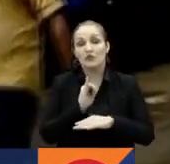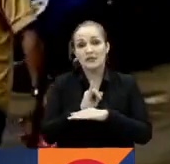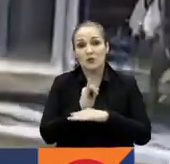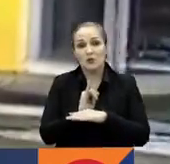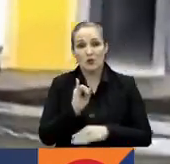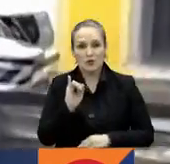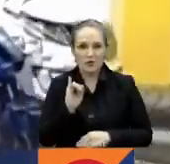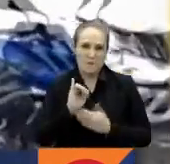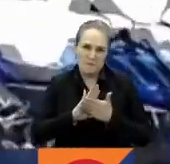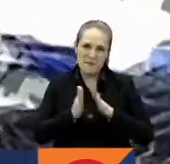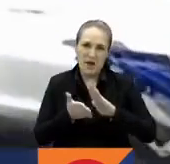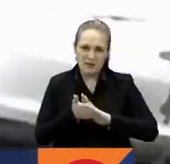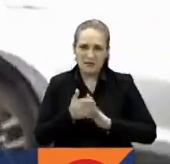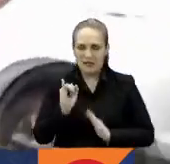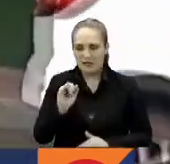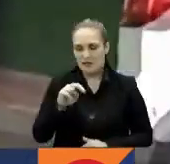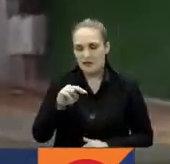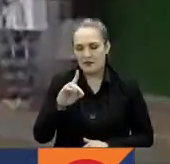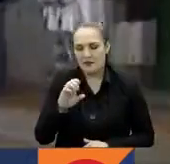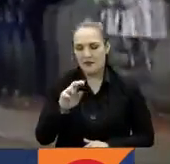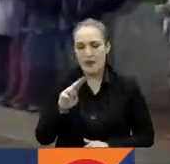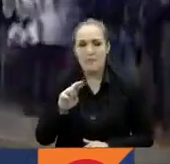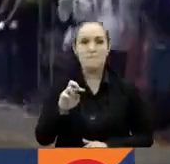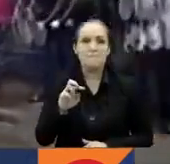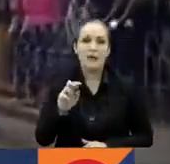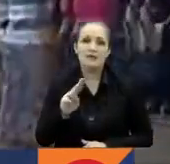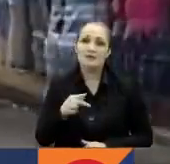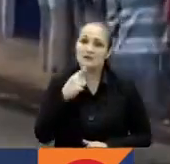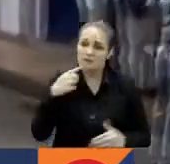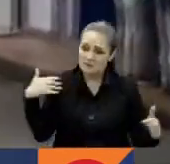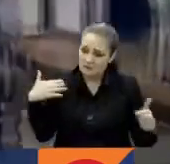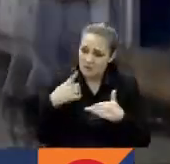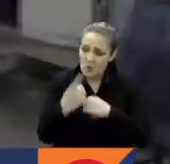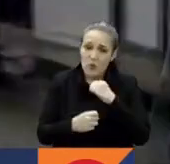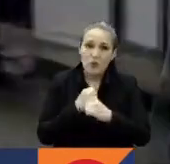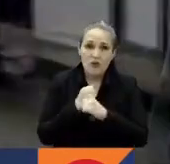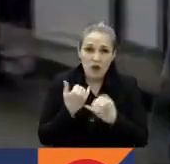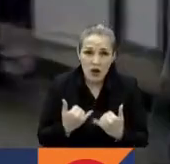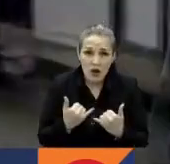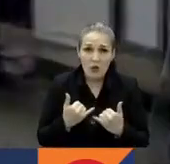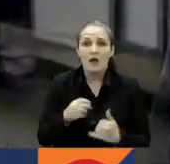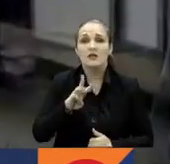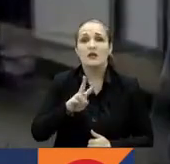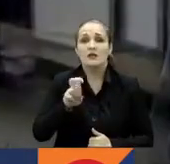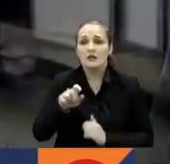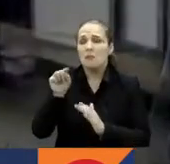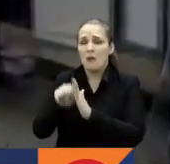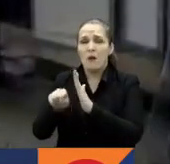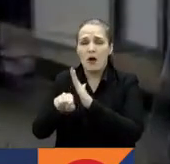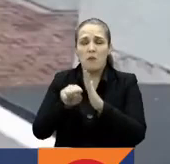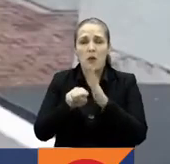esta sería la masacre número 57 perpetrada en lo corrido de este año.